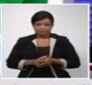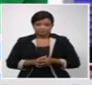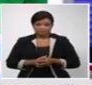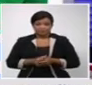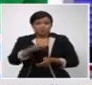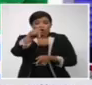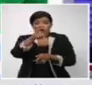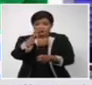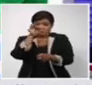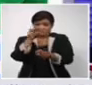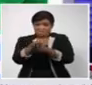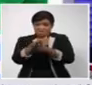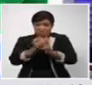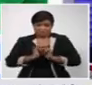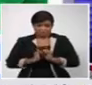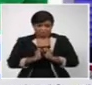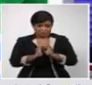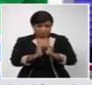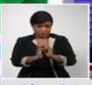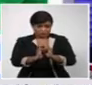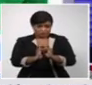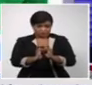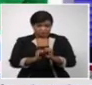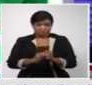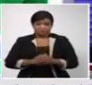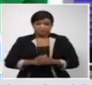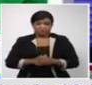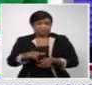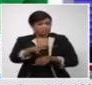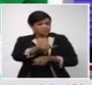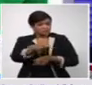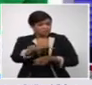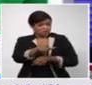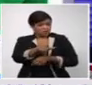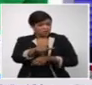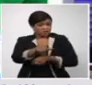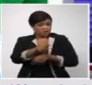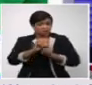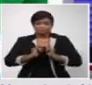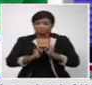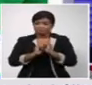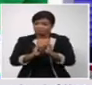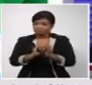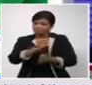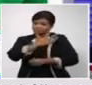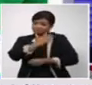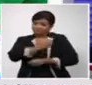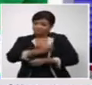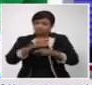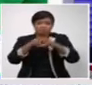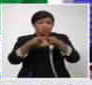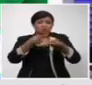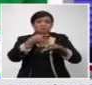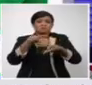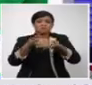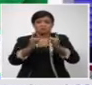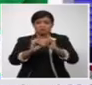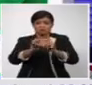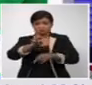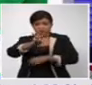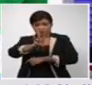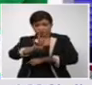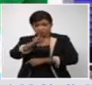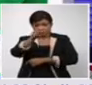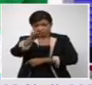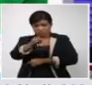comenzamos la información también con noticias desagradables por el fallecimiento de 3 personas con